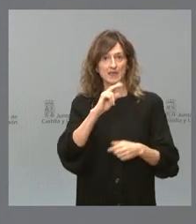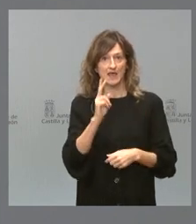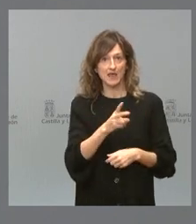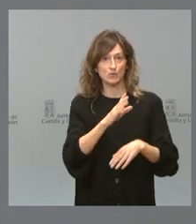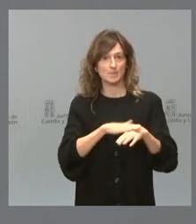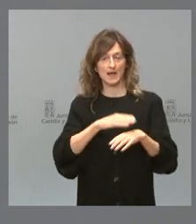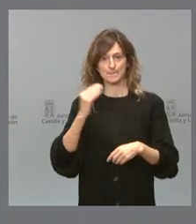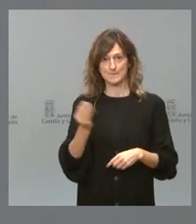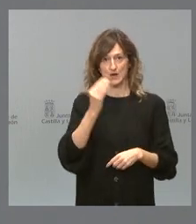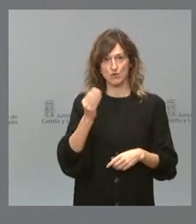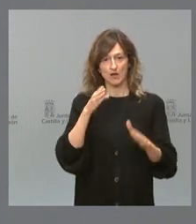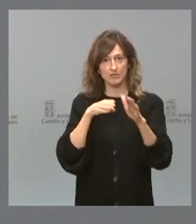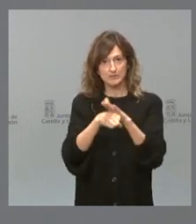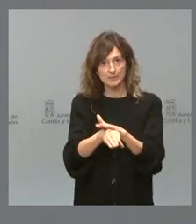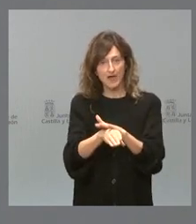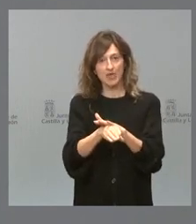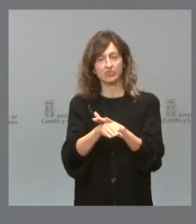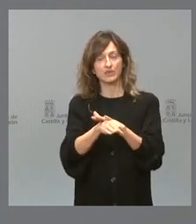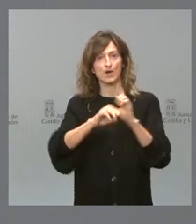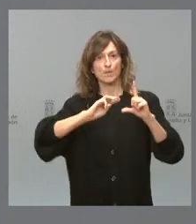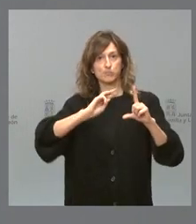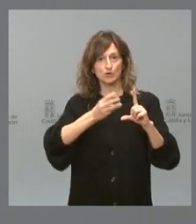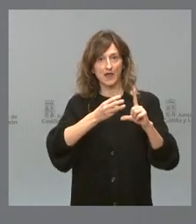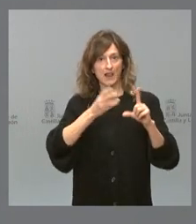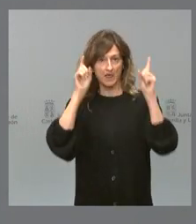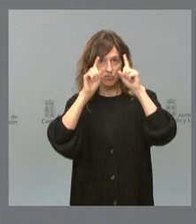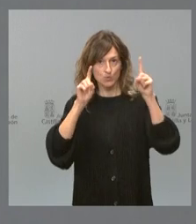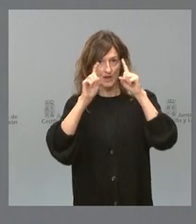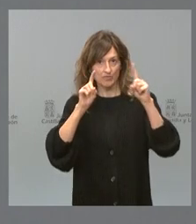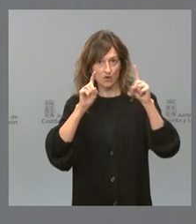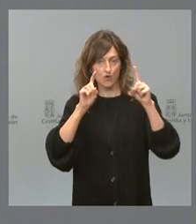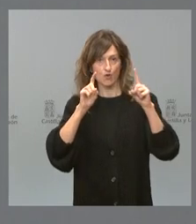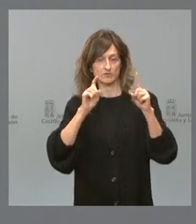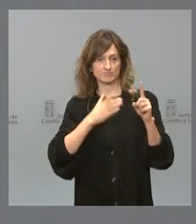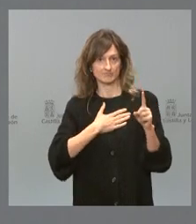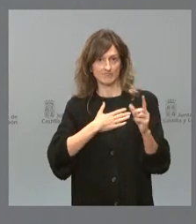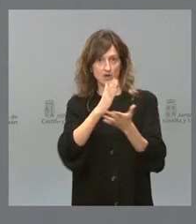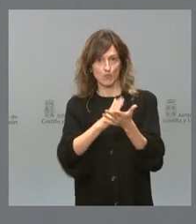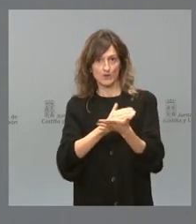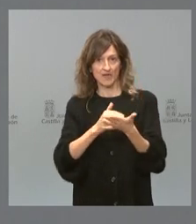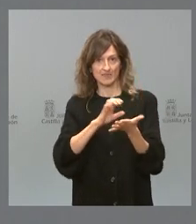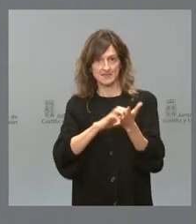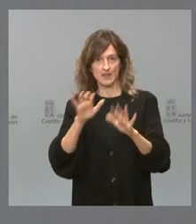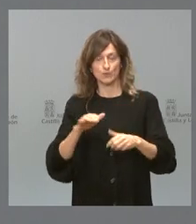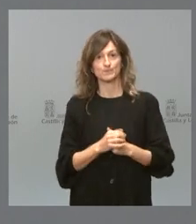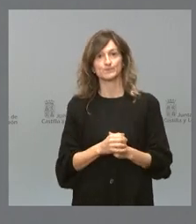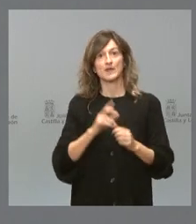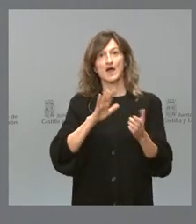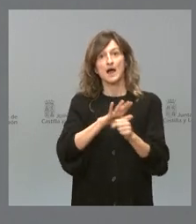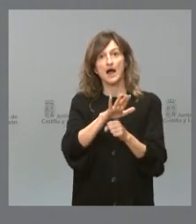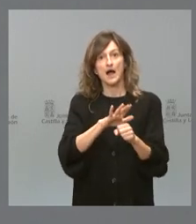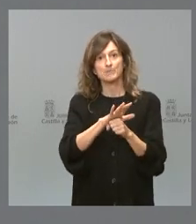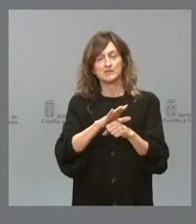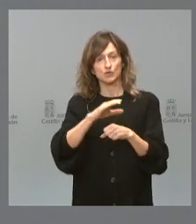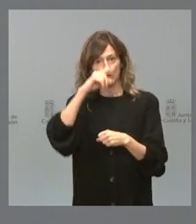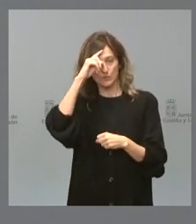la mejora de la accesibilidad al portal de Educación en nuestra comunidad Autónoma y en el ámbito de la consejería